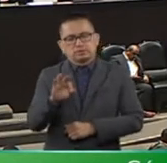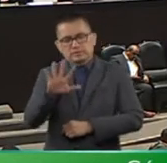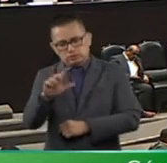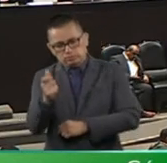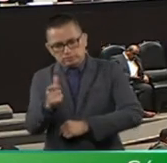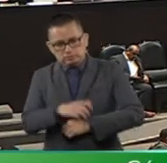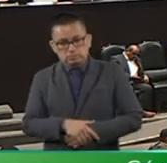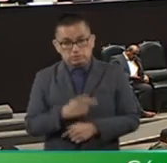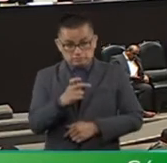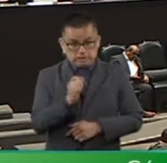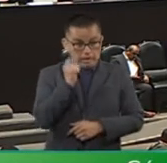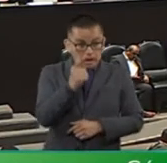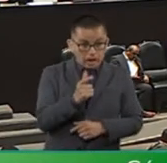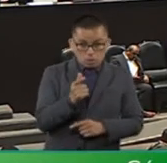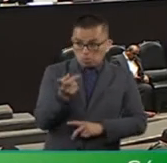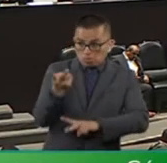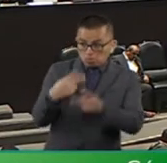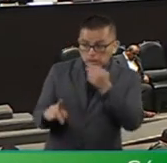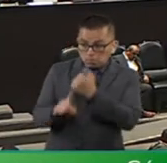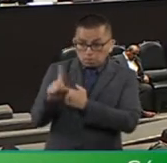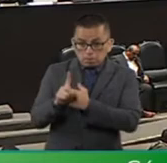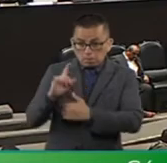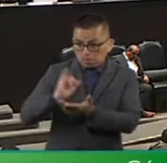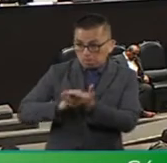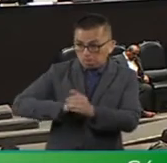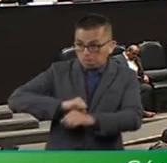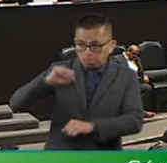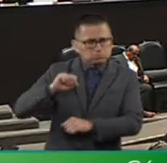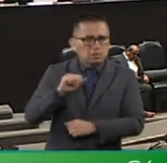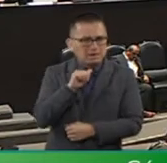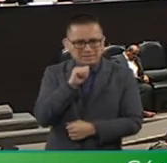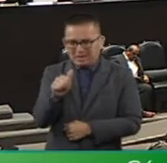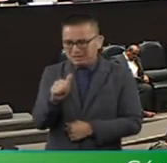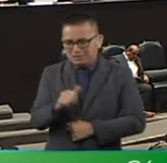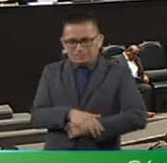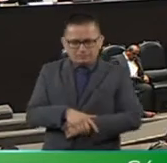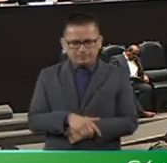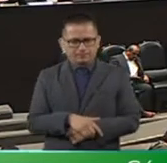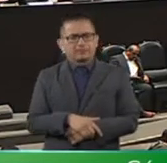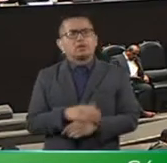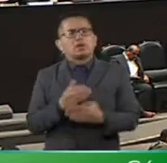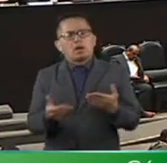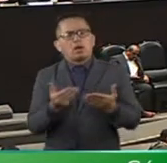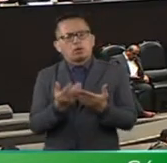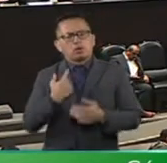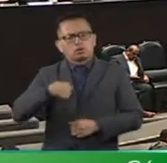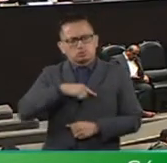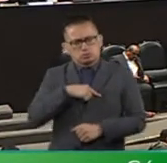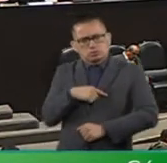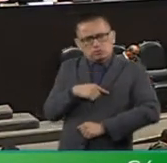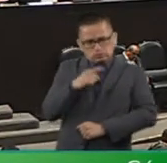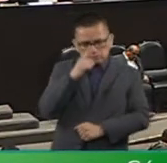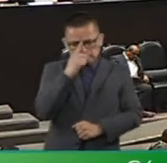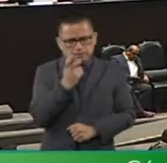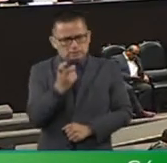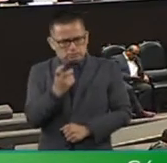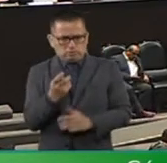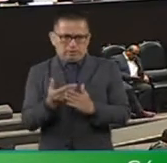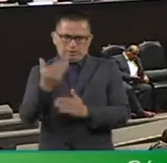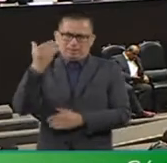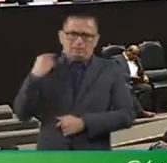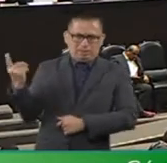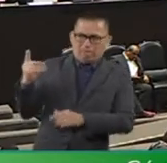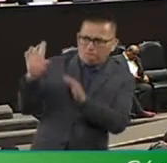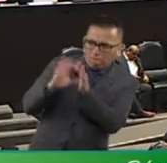resultado inflacionario. Ahora estamos decidiendo en sentido inverso a ese argumento usado hasta